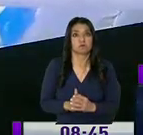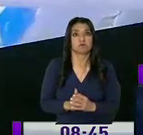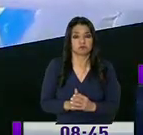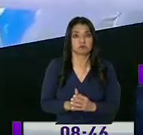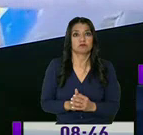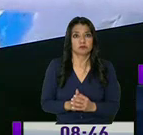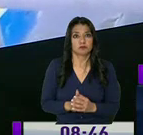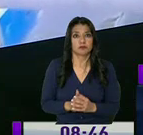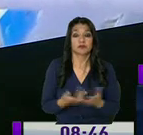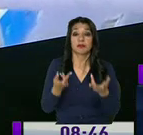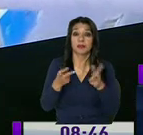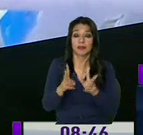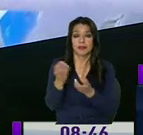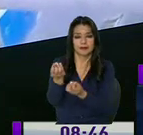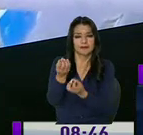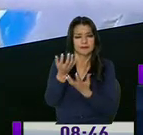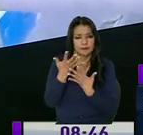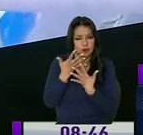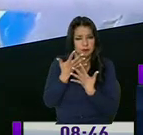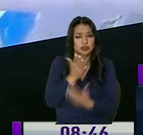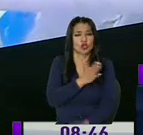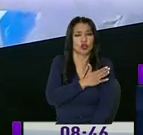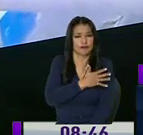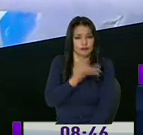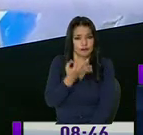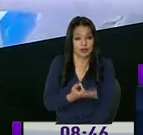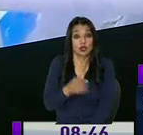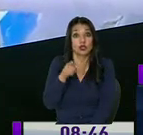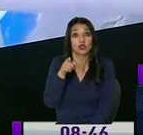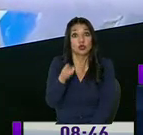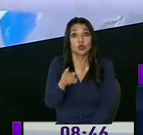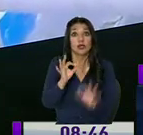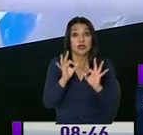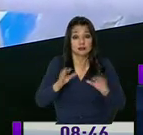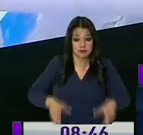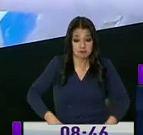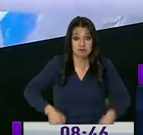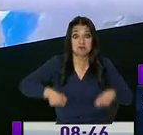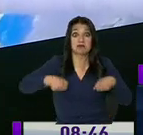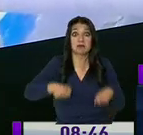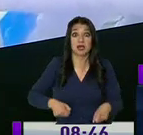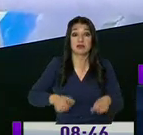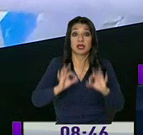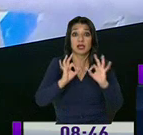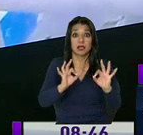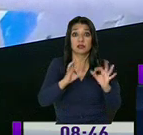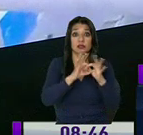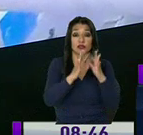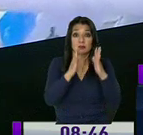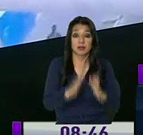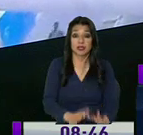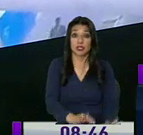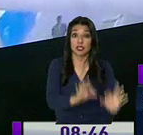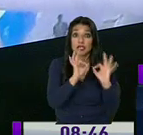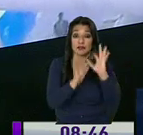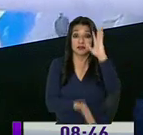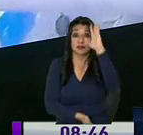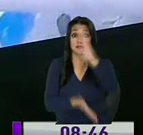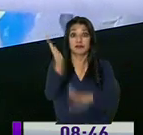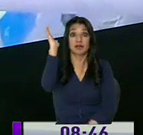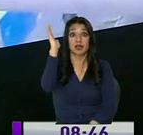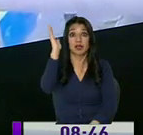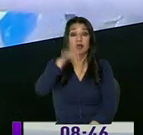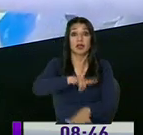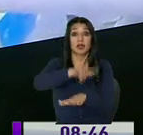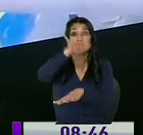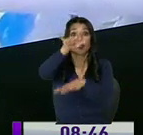conocimos de buena fuente, bien informada, que usted tiene listas las maletas ya en el canal, igual que la señorita Alison Corral, que de ahí salen al